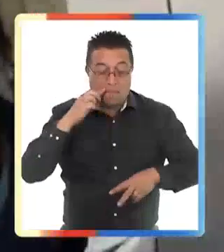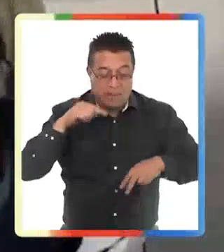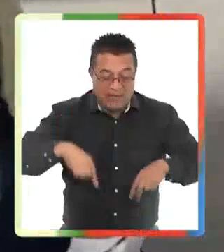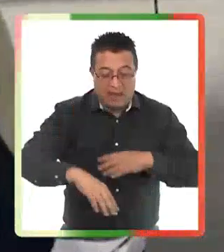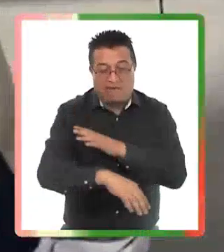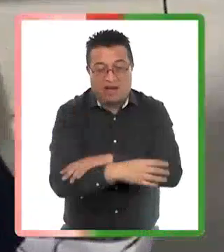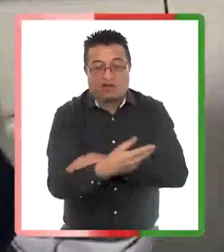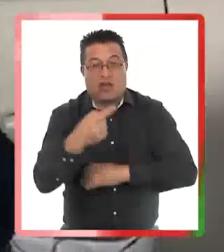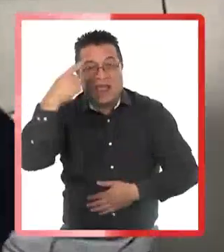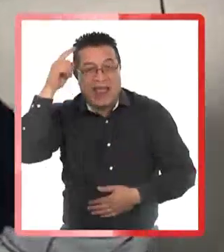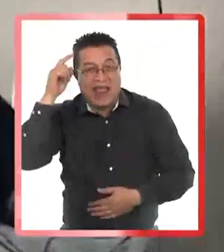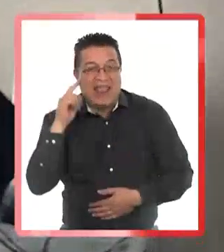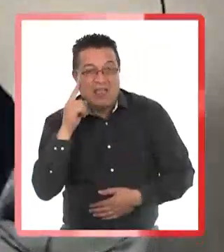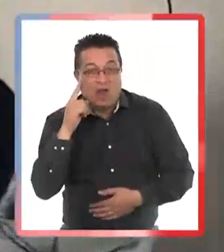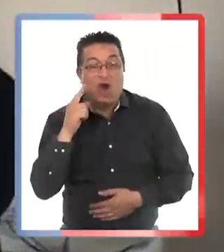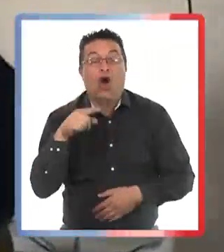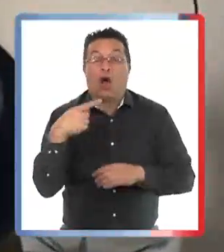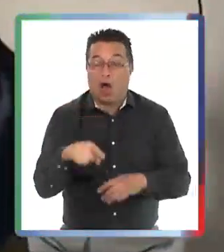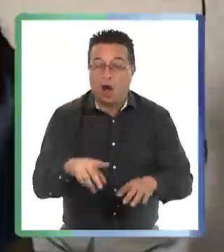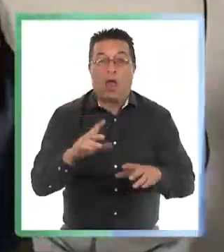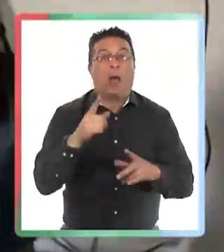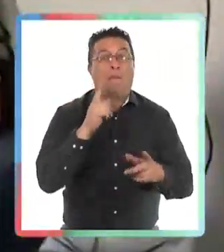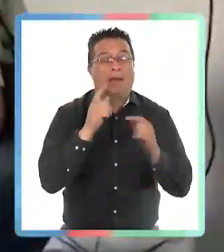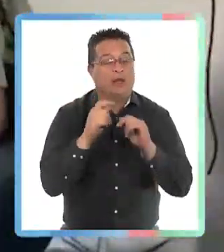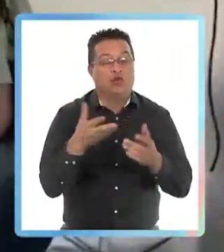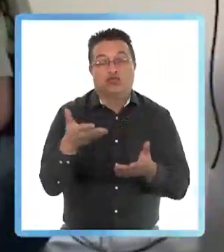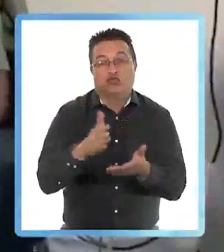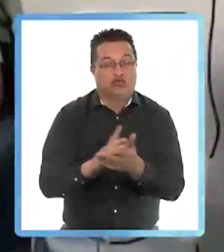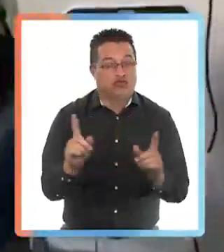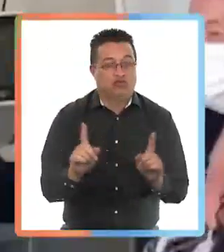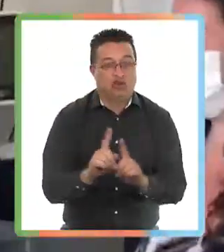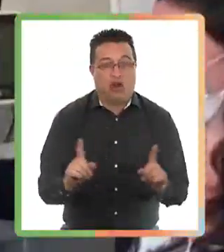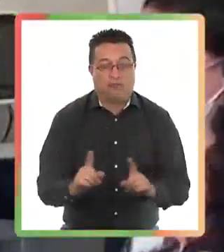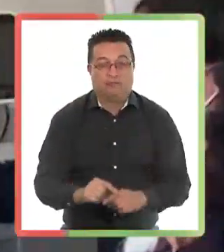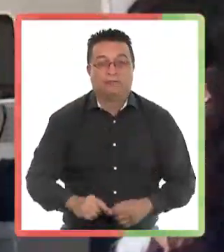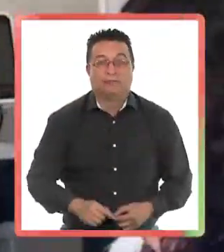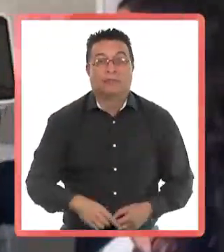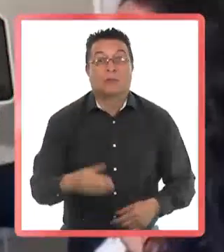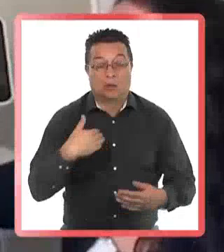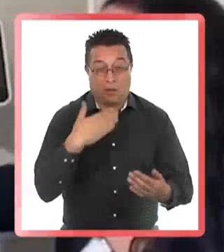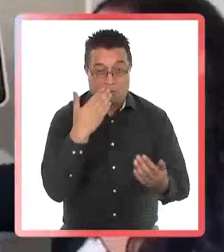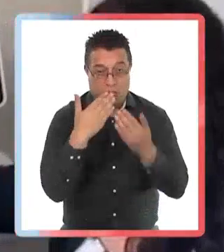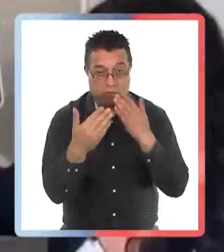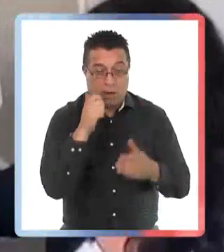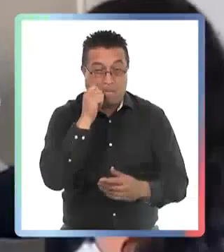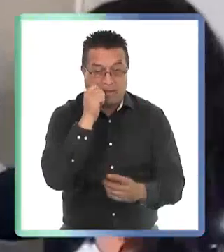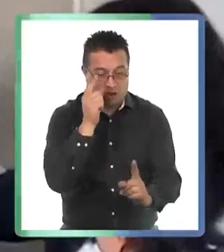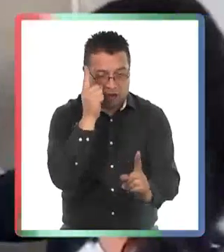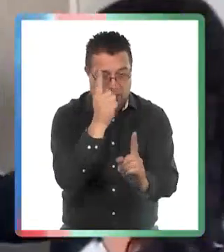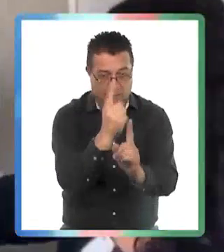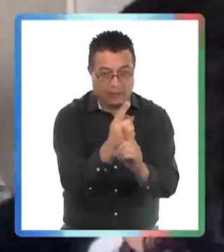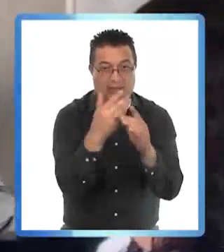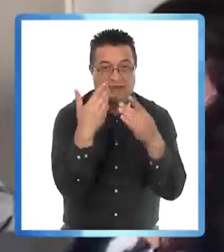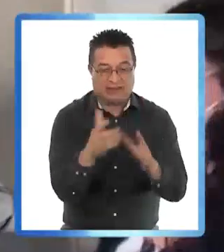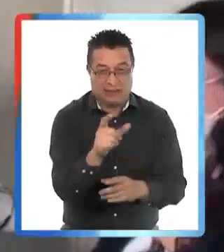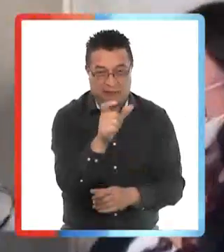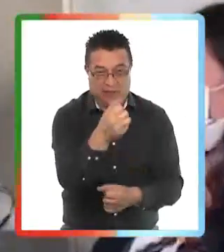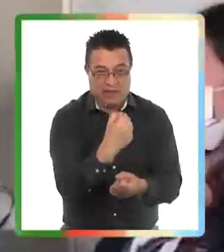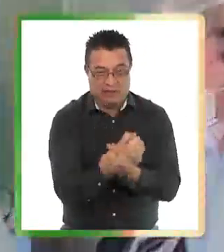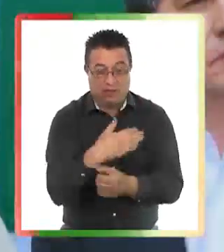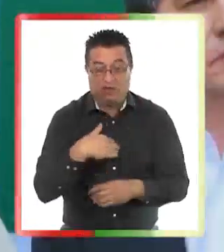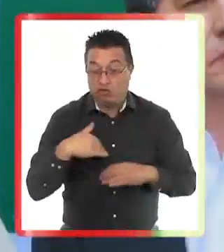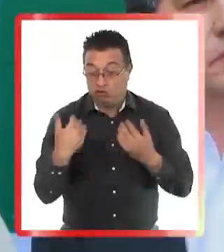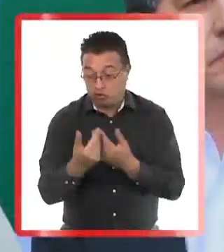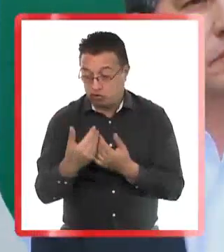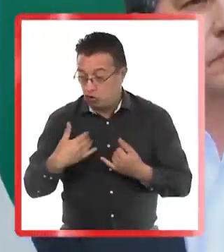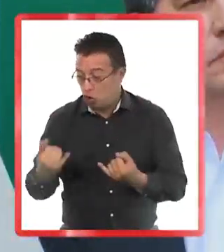hospital de San Antonio con heridas en sus piernas y brazos y afortunadamente permanece fuera de riesgo vital. Yo conversé personalmente